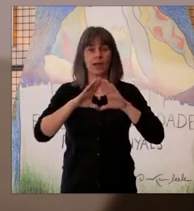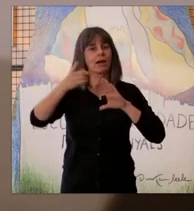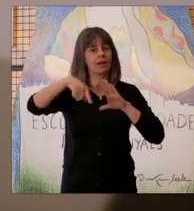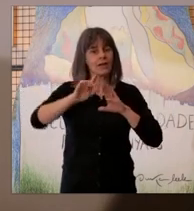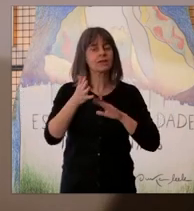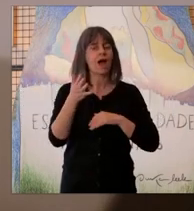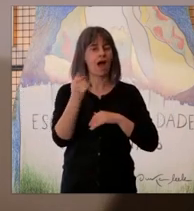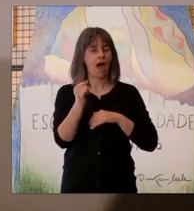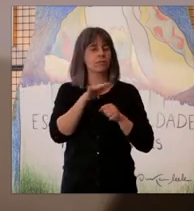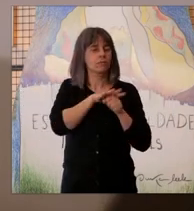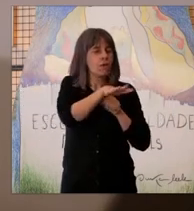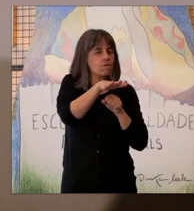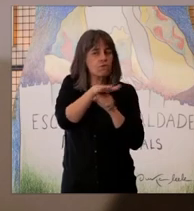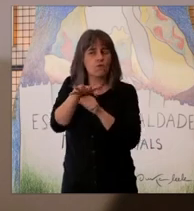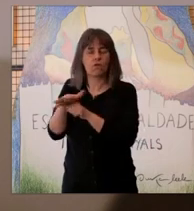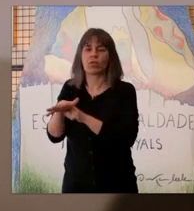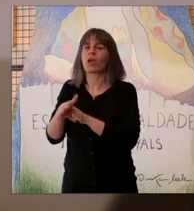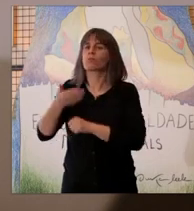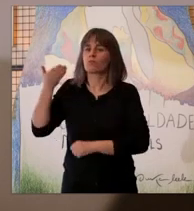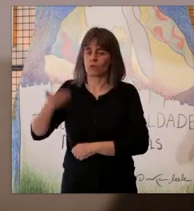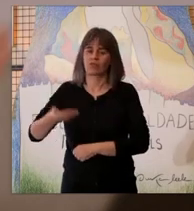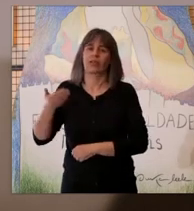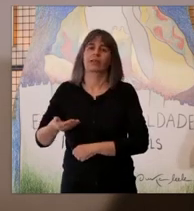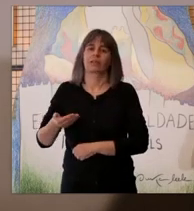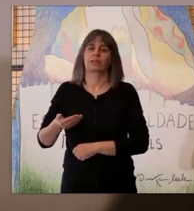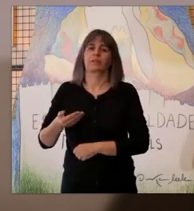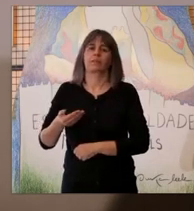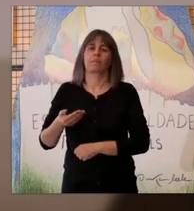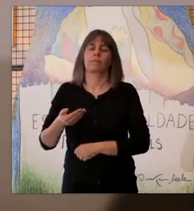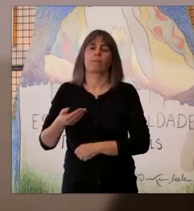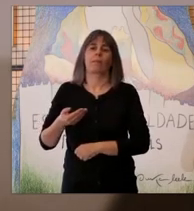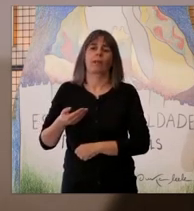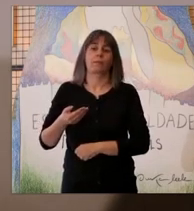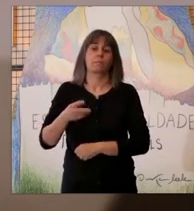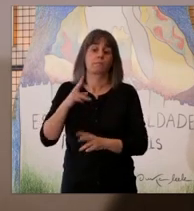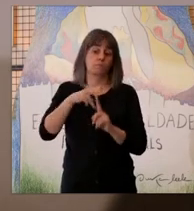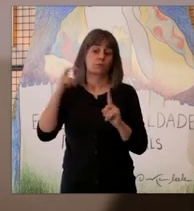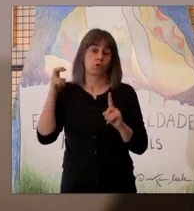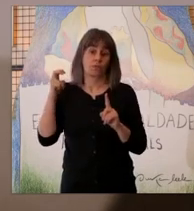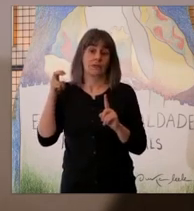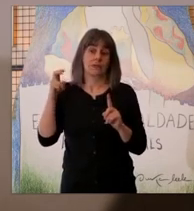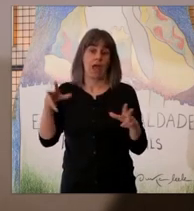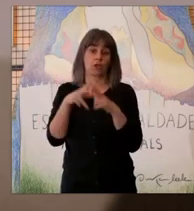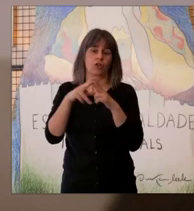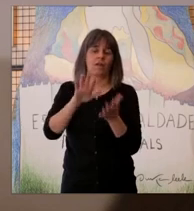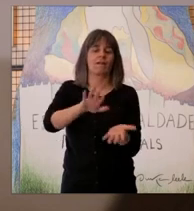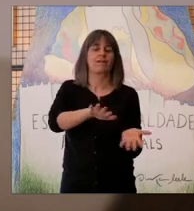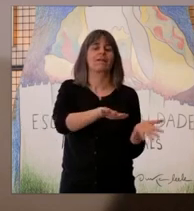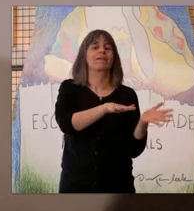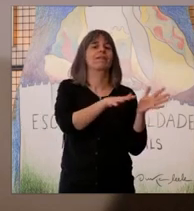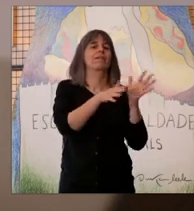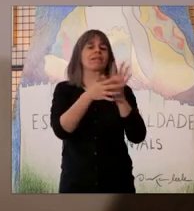enorme influencia en transformar la mirada de la sociedad y yo creo